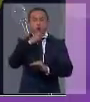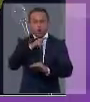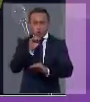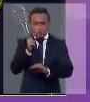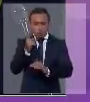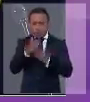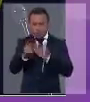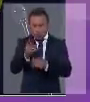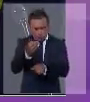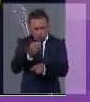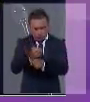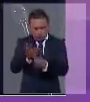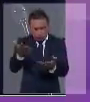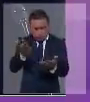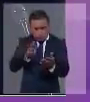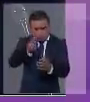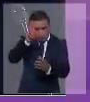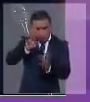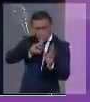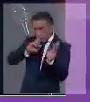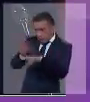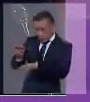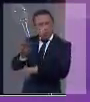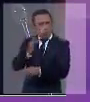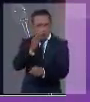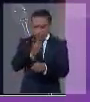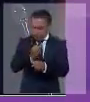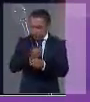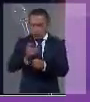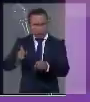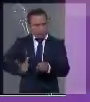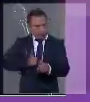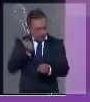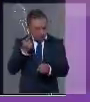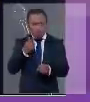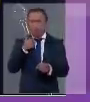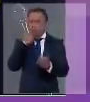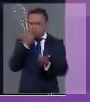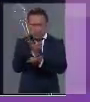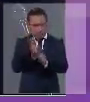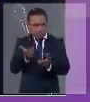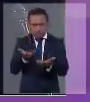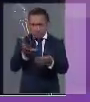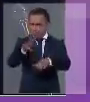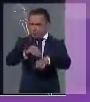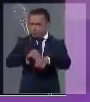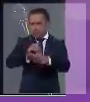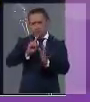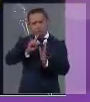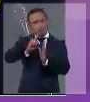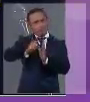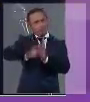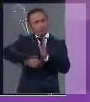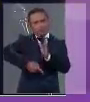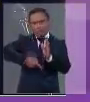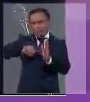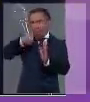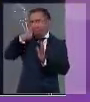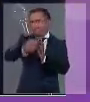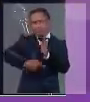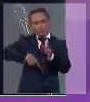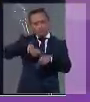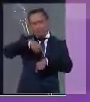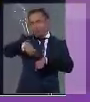tiempo en el que estamos. Vamos en el tiempo en el que estamos. El usted usa estamos. El tiempo en el que estamos para lo que usted quiera, así que les pedimos que pongan el tiempo que corre para la